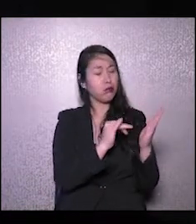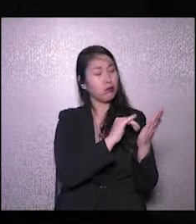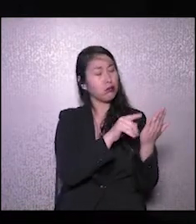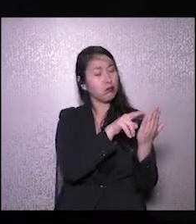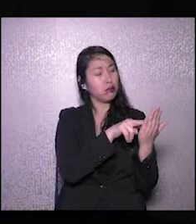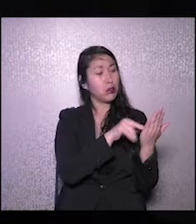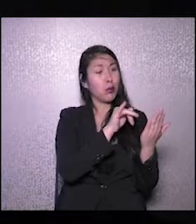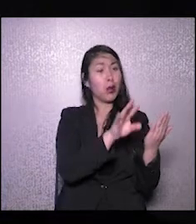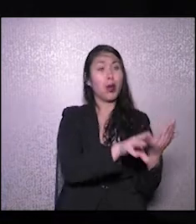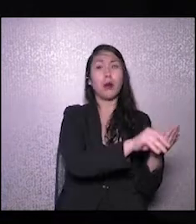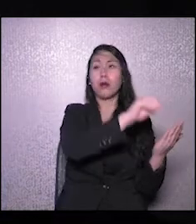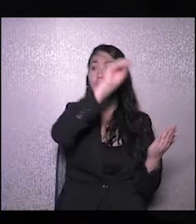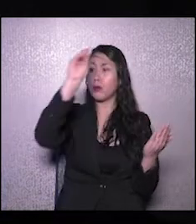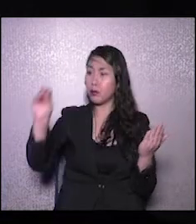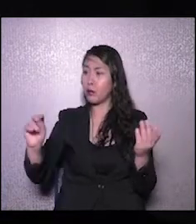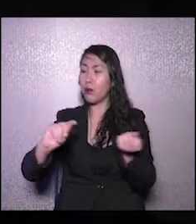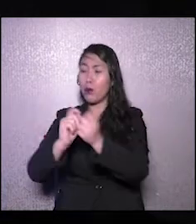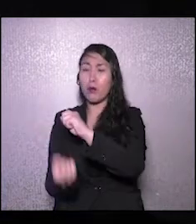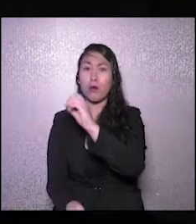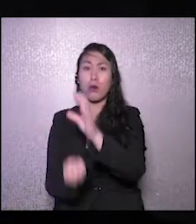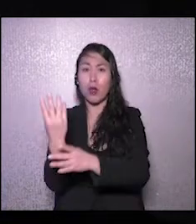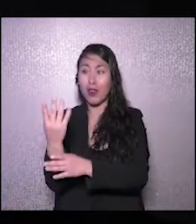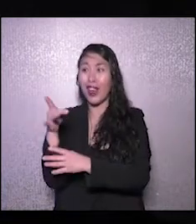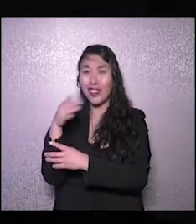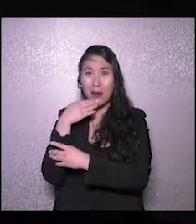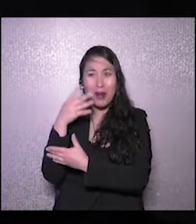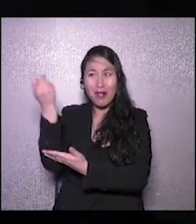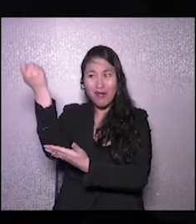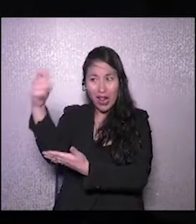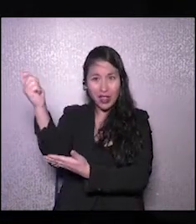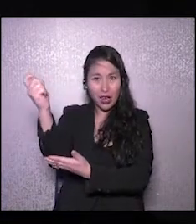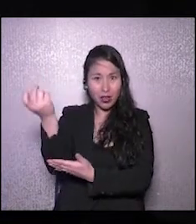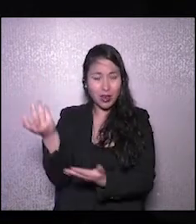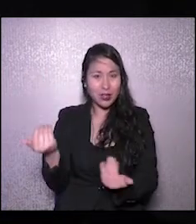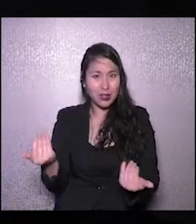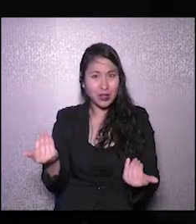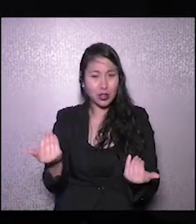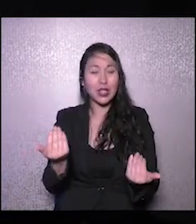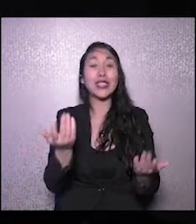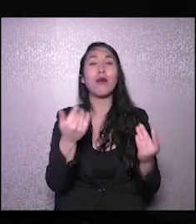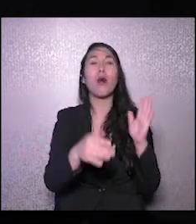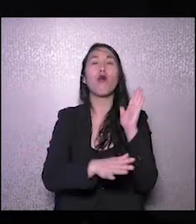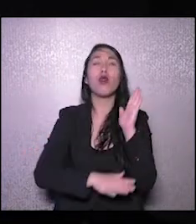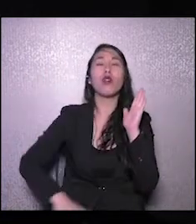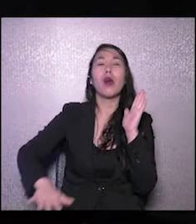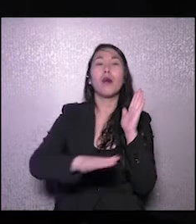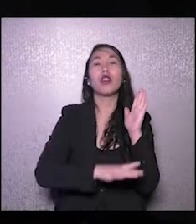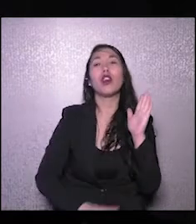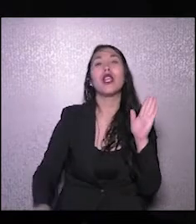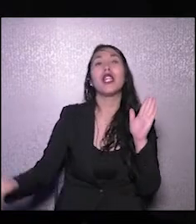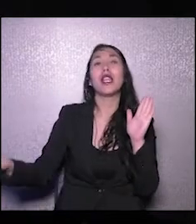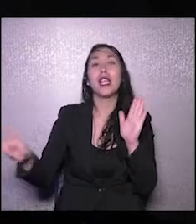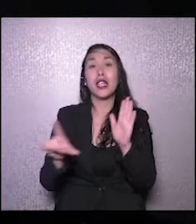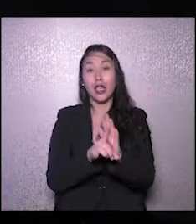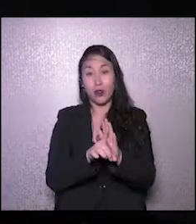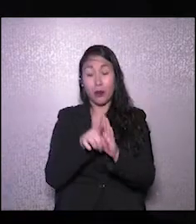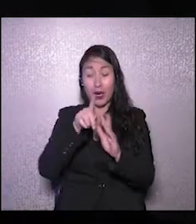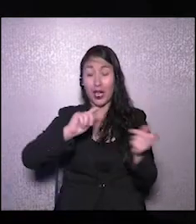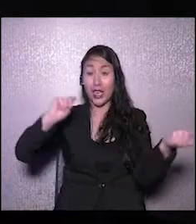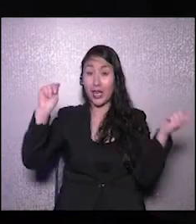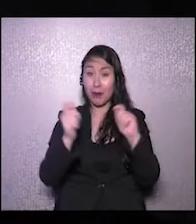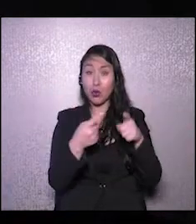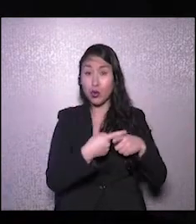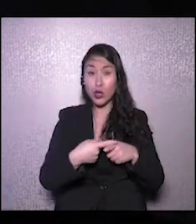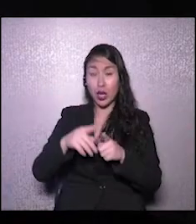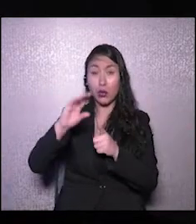hay que validarlo. ¿Sí? Nuestra salud está en juego. Entonces necesitamos un fundamento legislativo. Y para el cambio social y cultural, esto